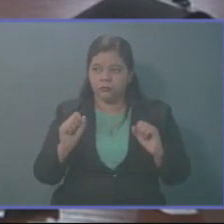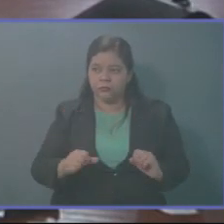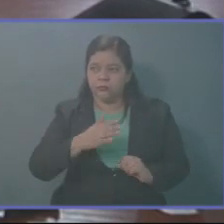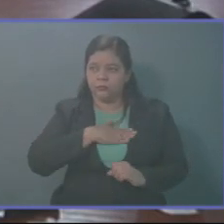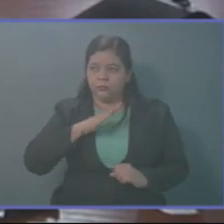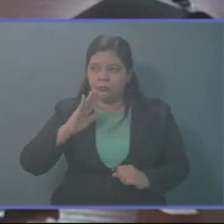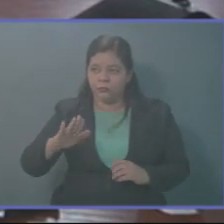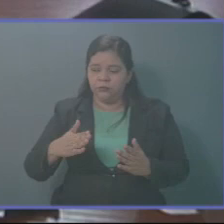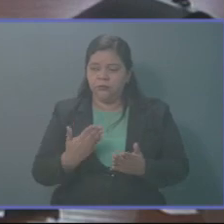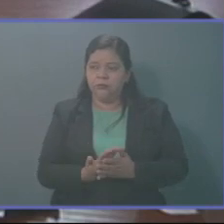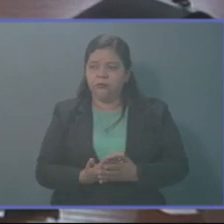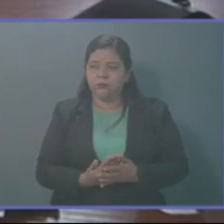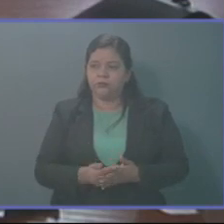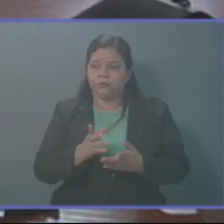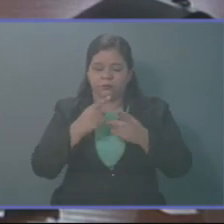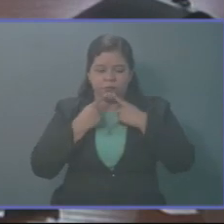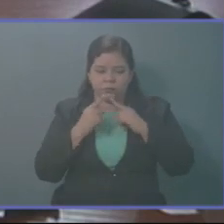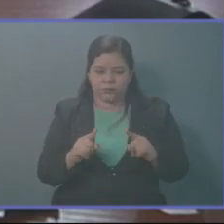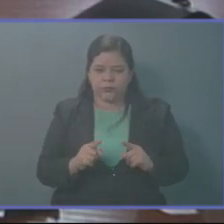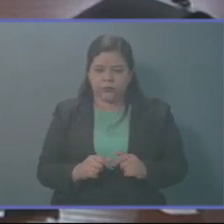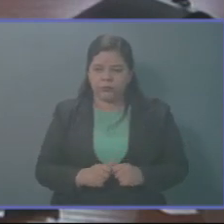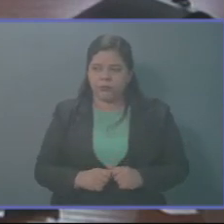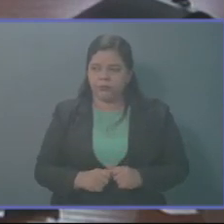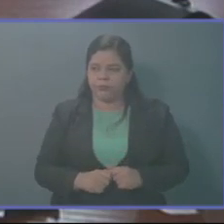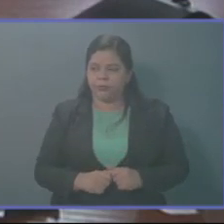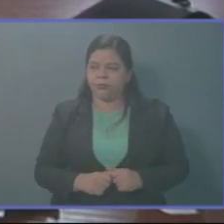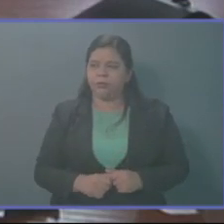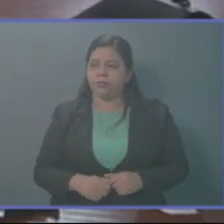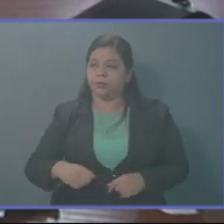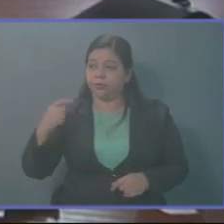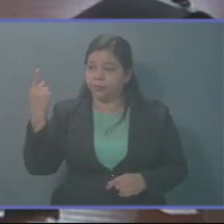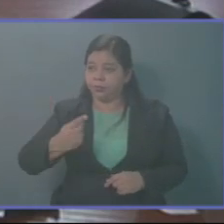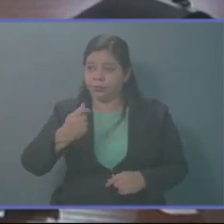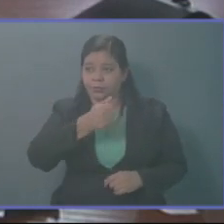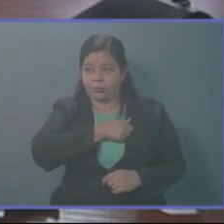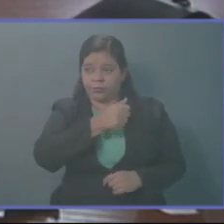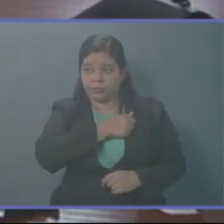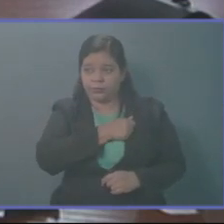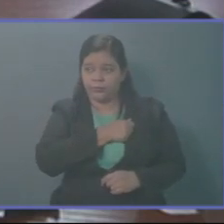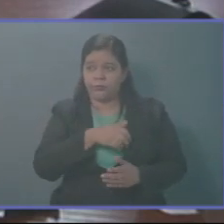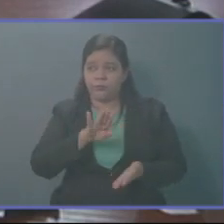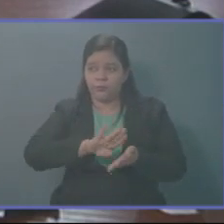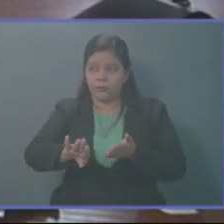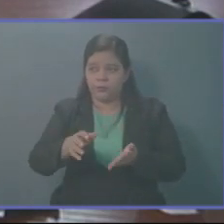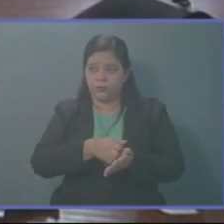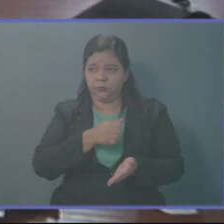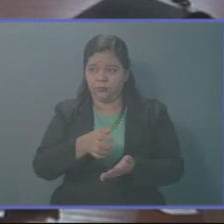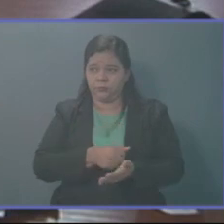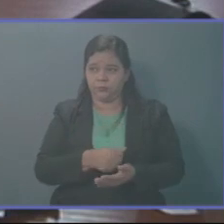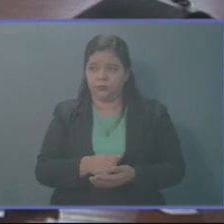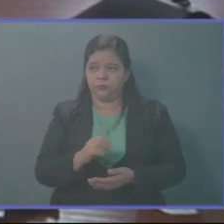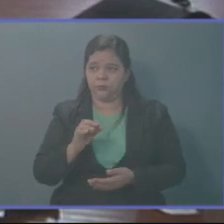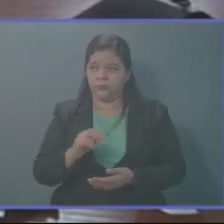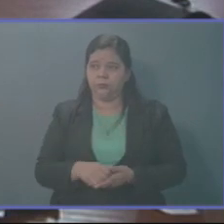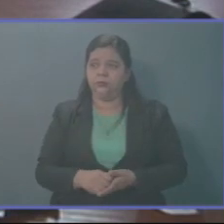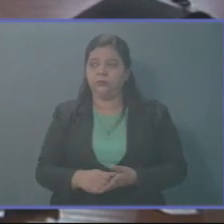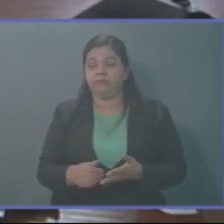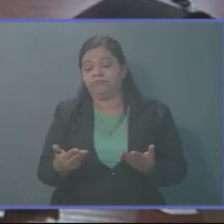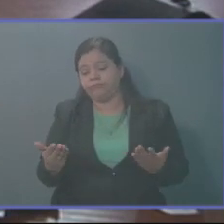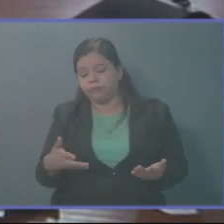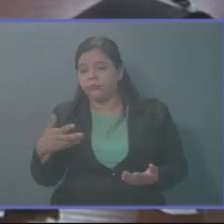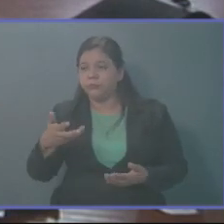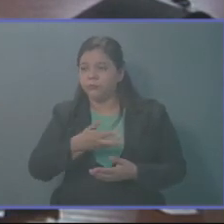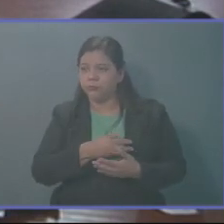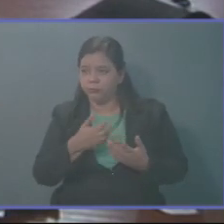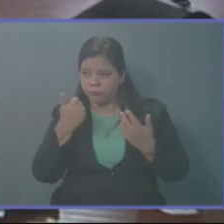con la presentación de sus declaraciones y obligaciones fiscales de orden formal. Así que nosotros